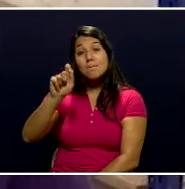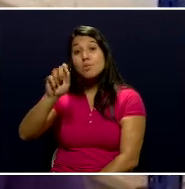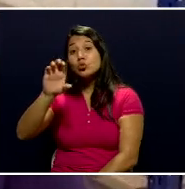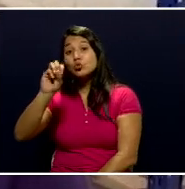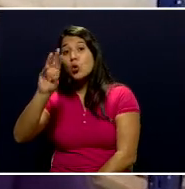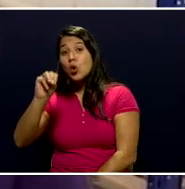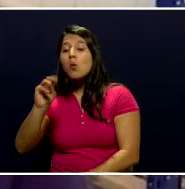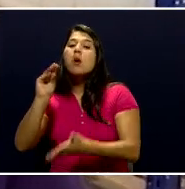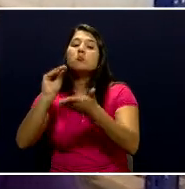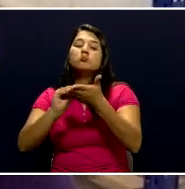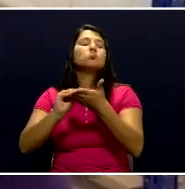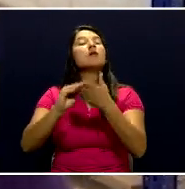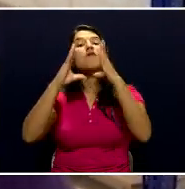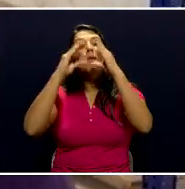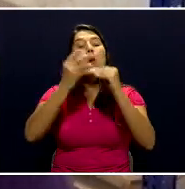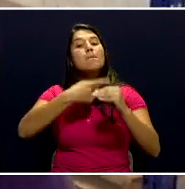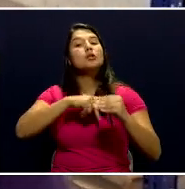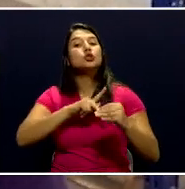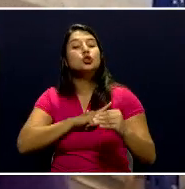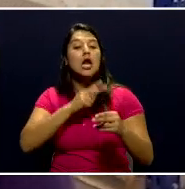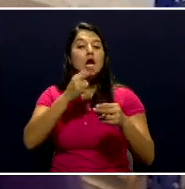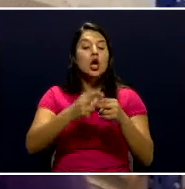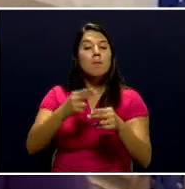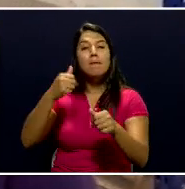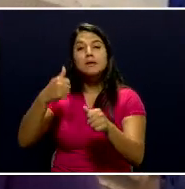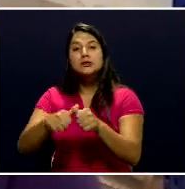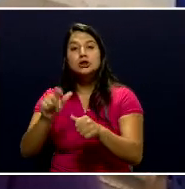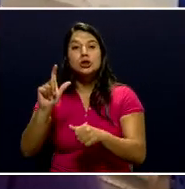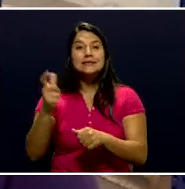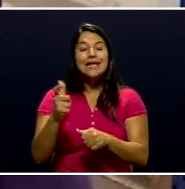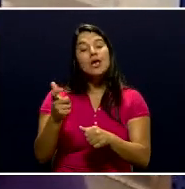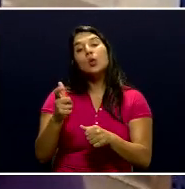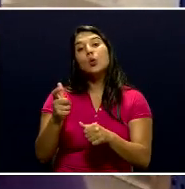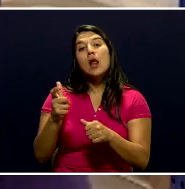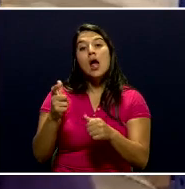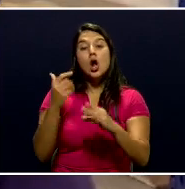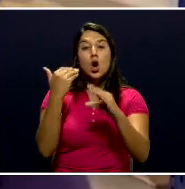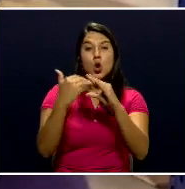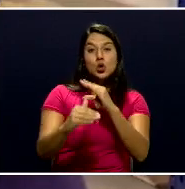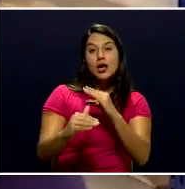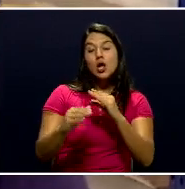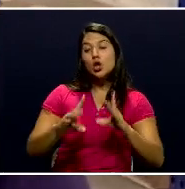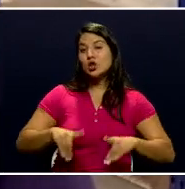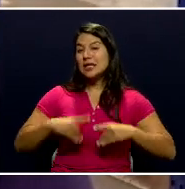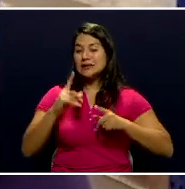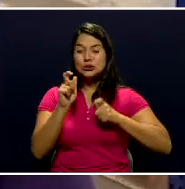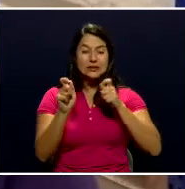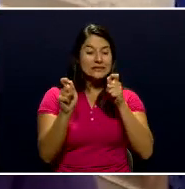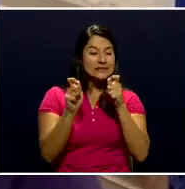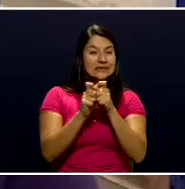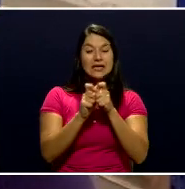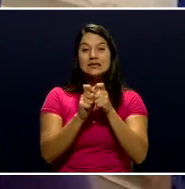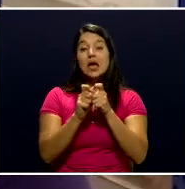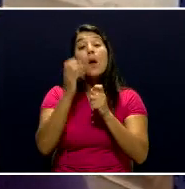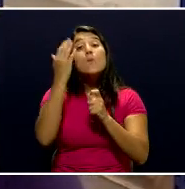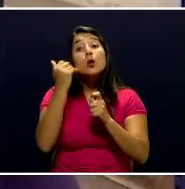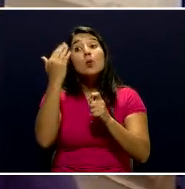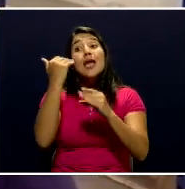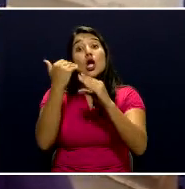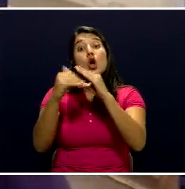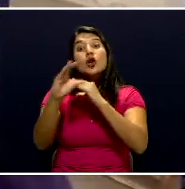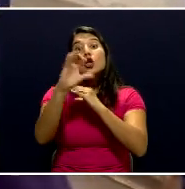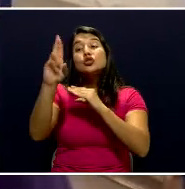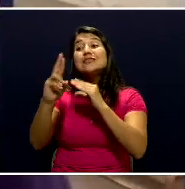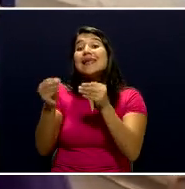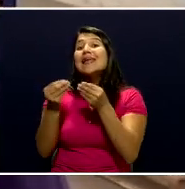su nombre completo, teléfono, correo electrónico. Muy importante la dirección exacta con todas las señas, ¿verdad? Porque Correos de Costa Rica va a